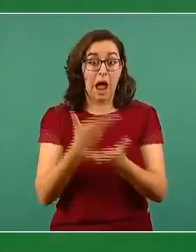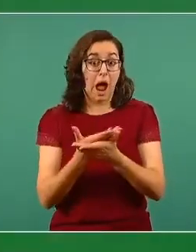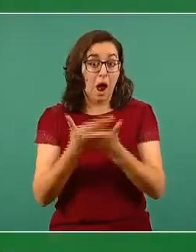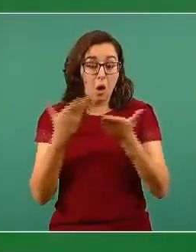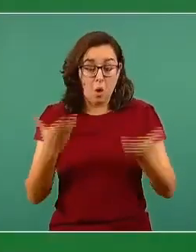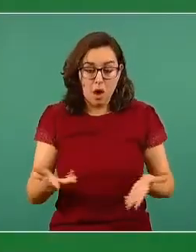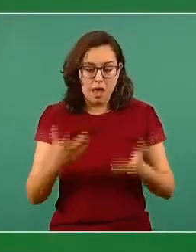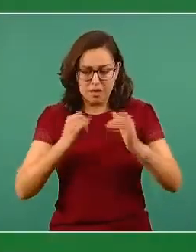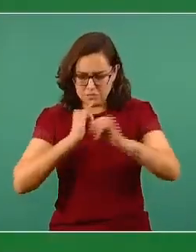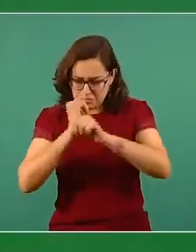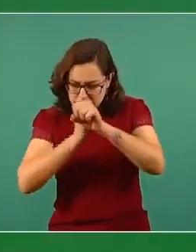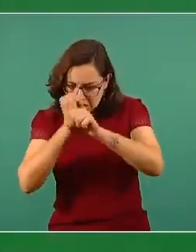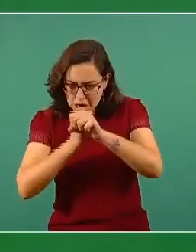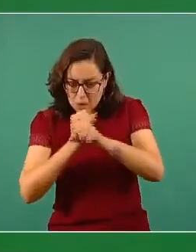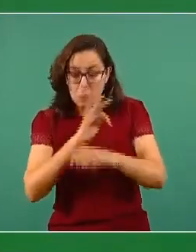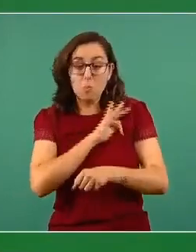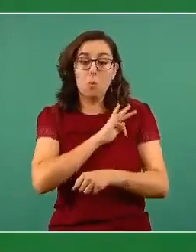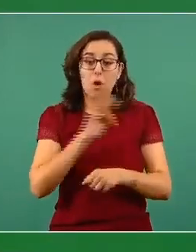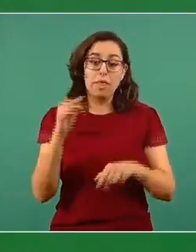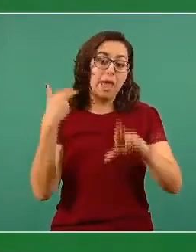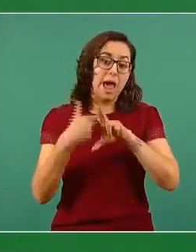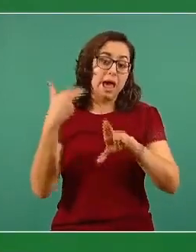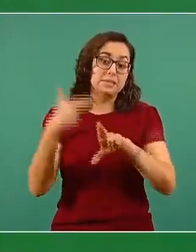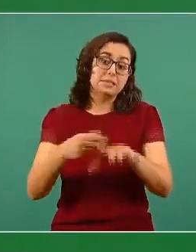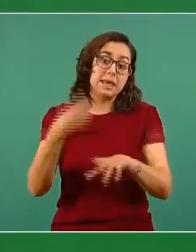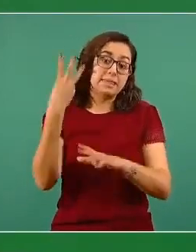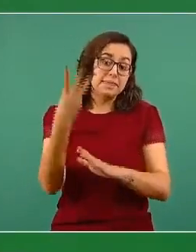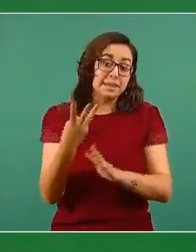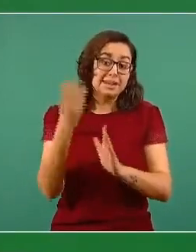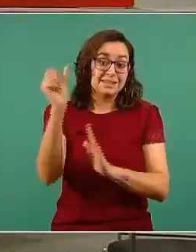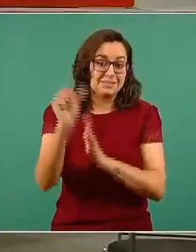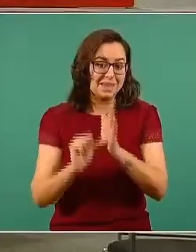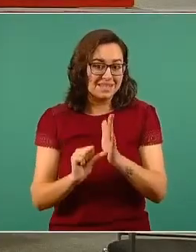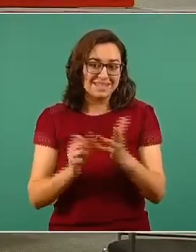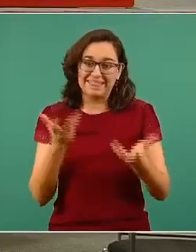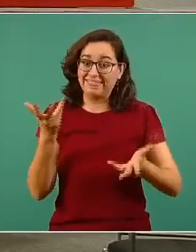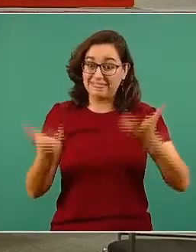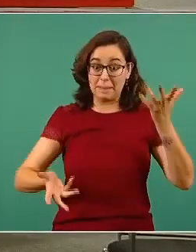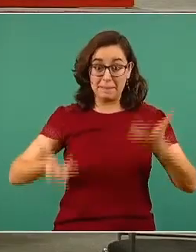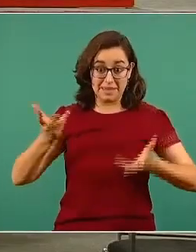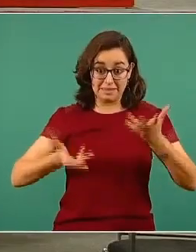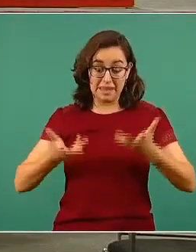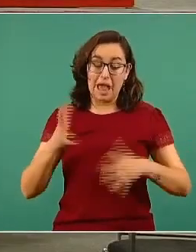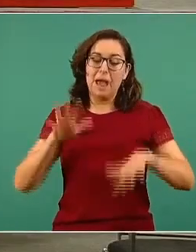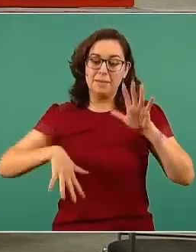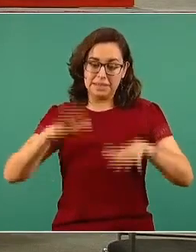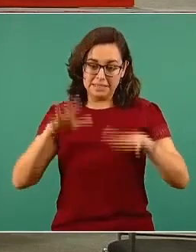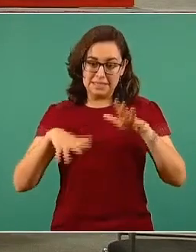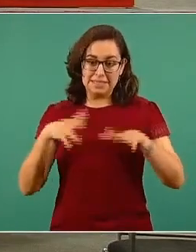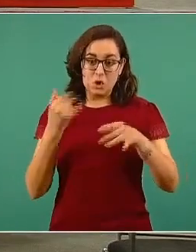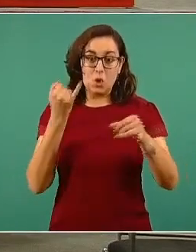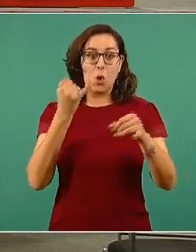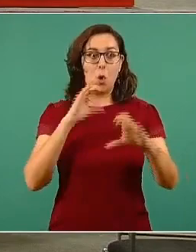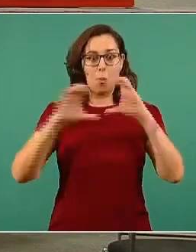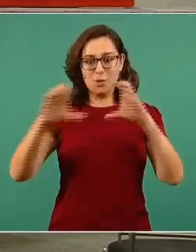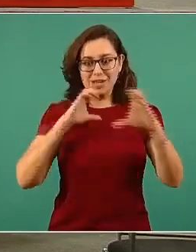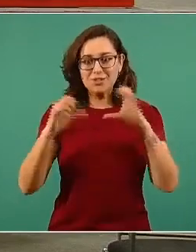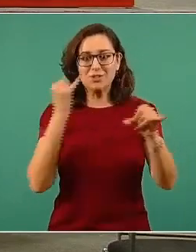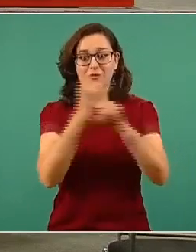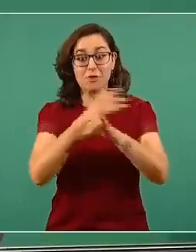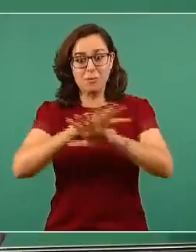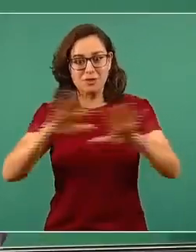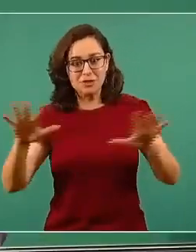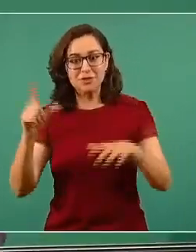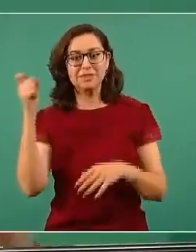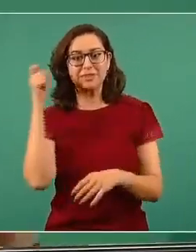meses, 90 días. Entonces, eso es importante, insisto en que es un reto de comunicación, porque identificamos Cuando hemos